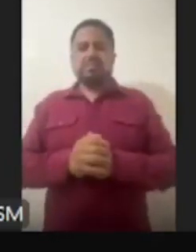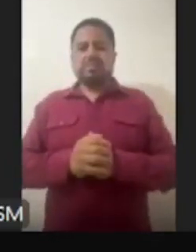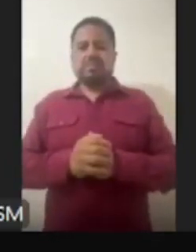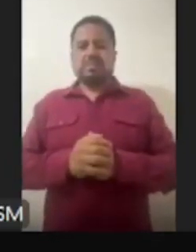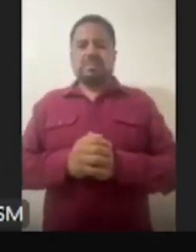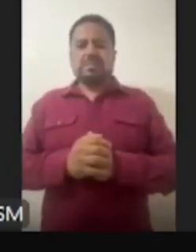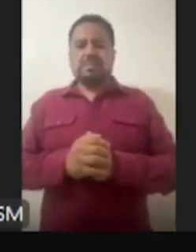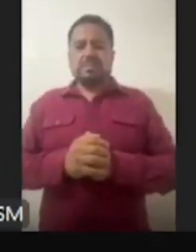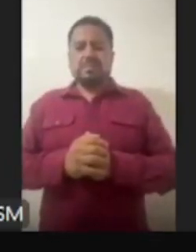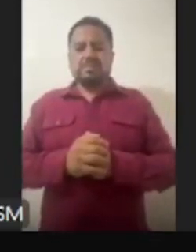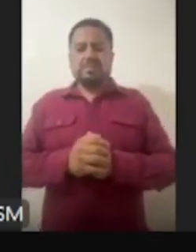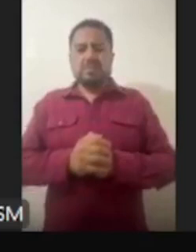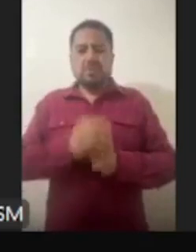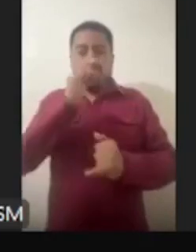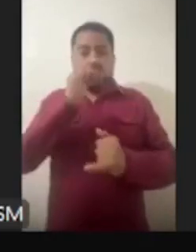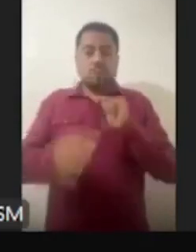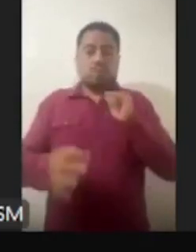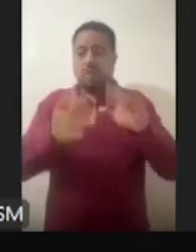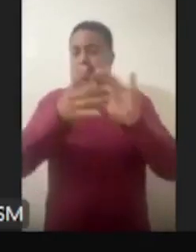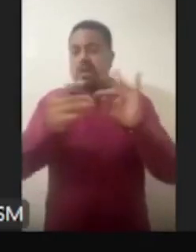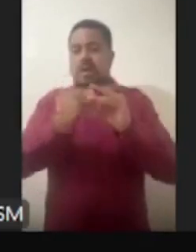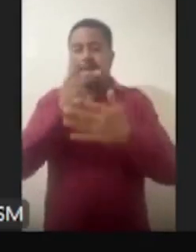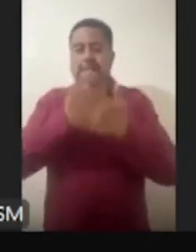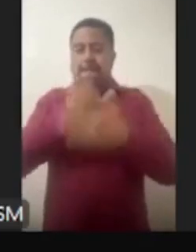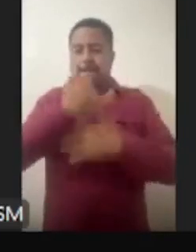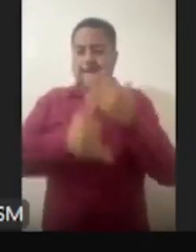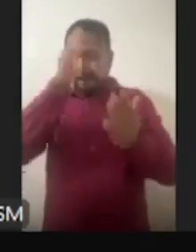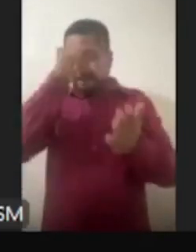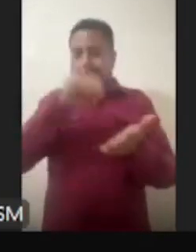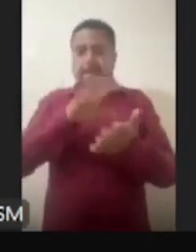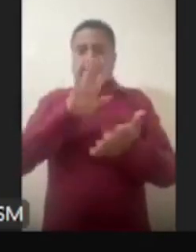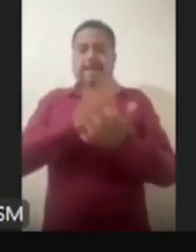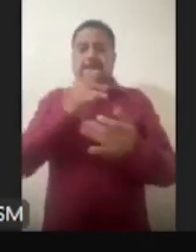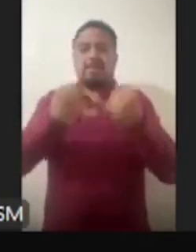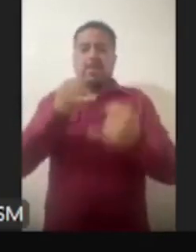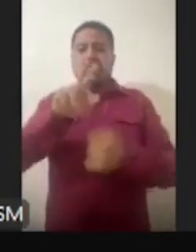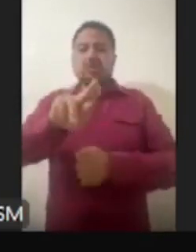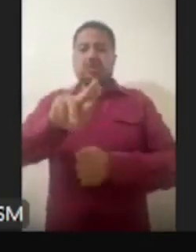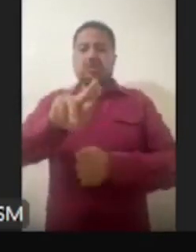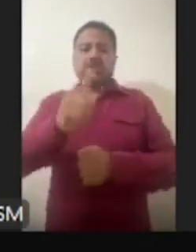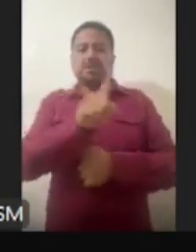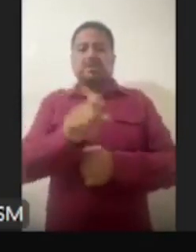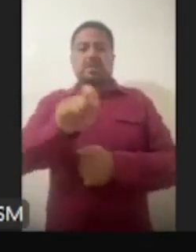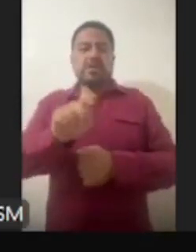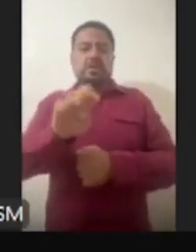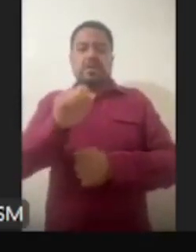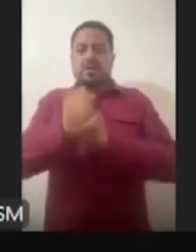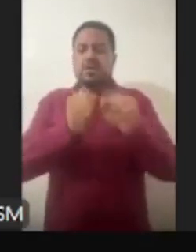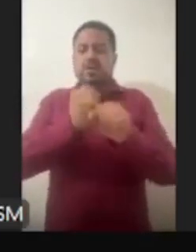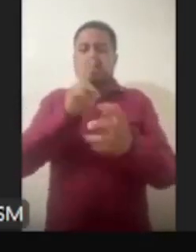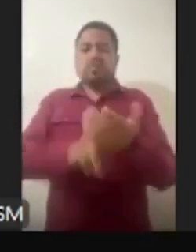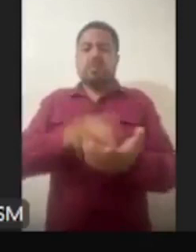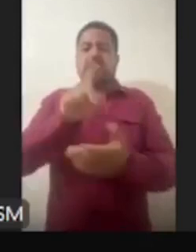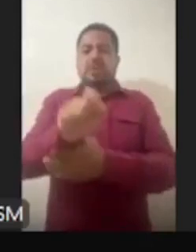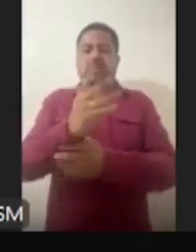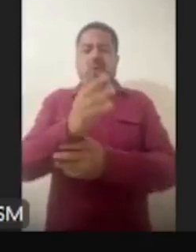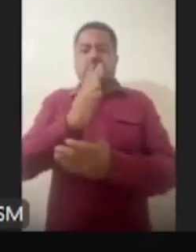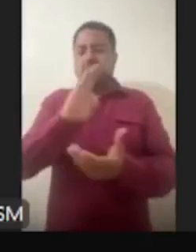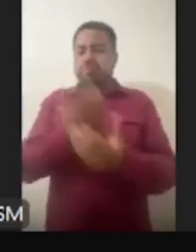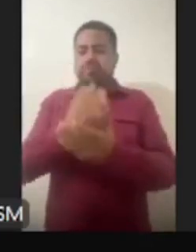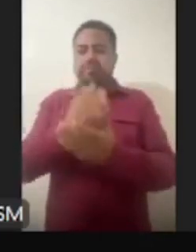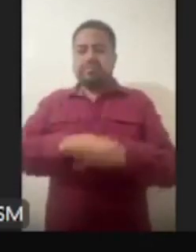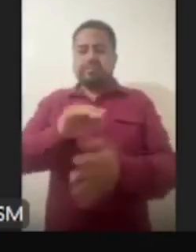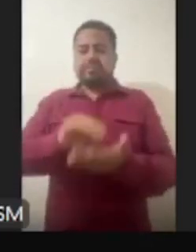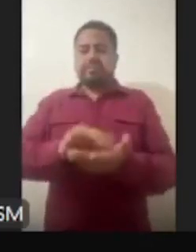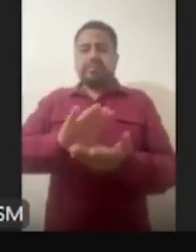Por último, doy cuenta con el proyecto de acuerdo plenario relativo al juicio electoral ciudadano 81 y 129 del 2024, acumulados promovidos por Nelson